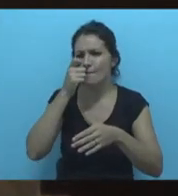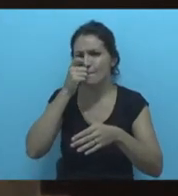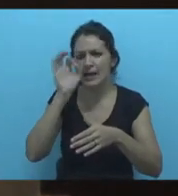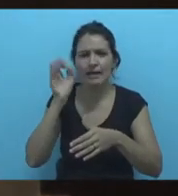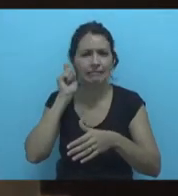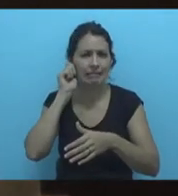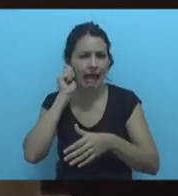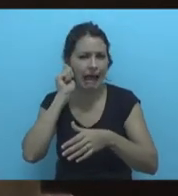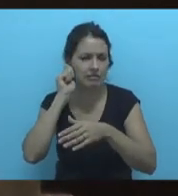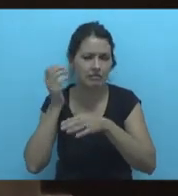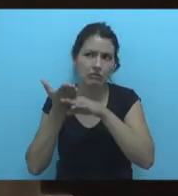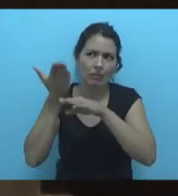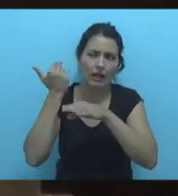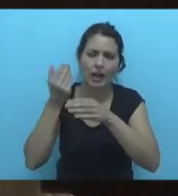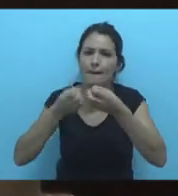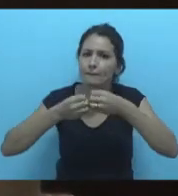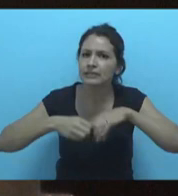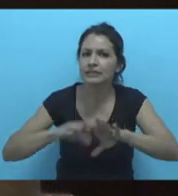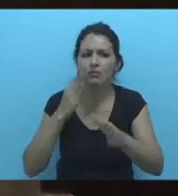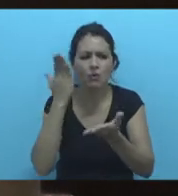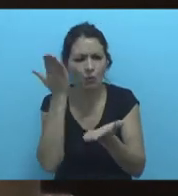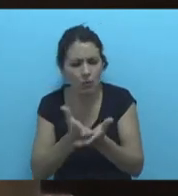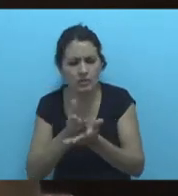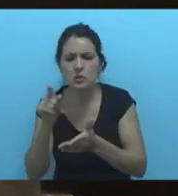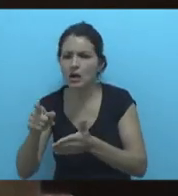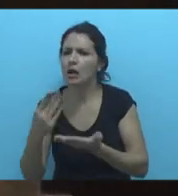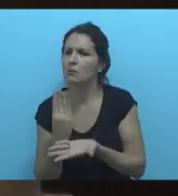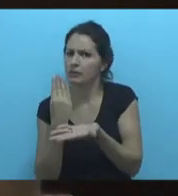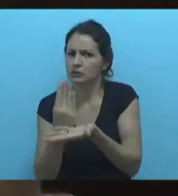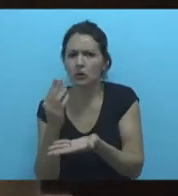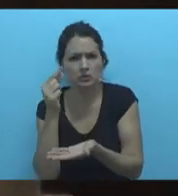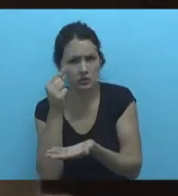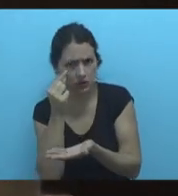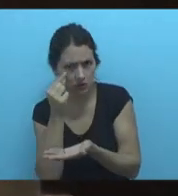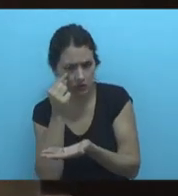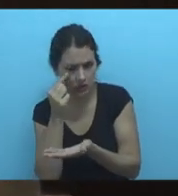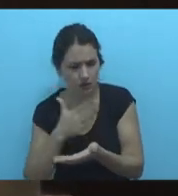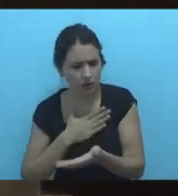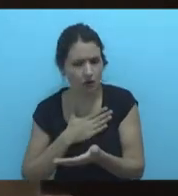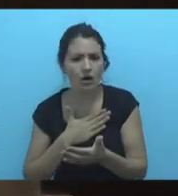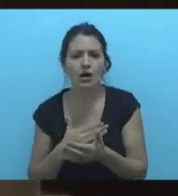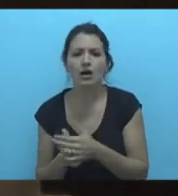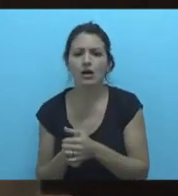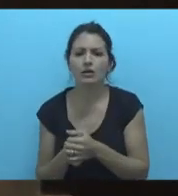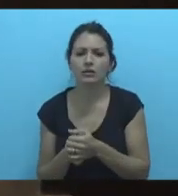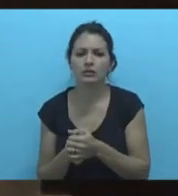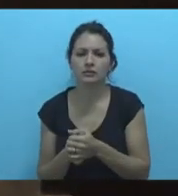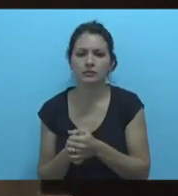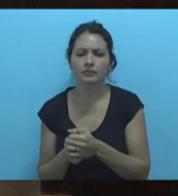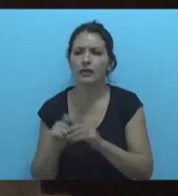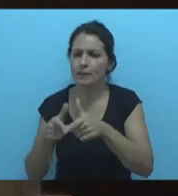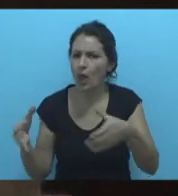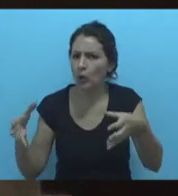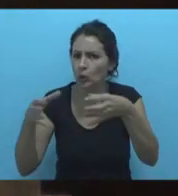se unió, no solamente participó como víctima de esos hechos, se unió como protagonista y militante